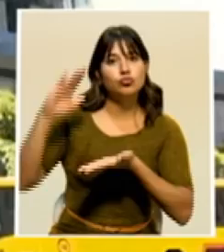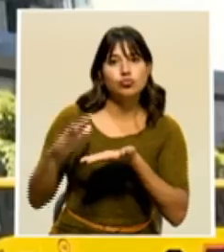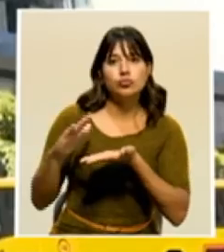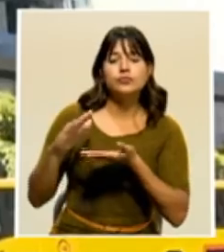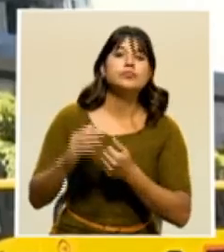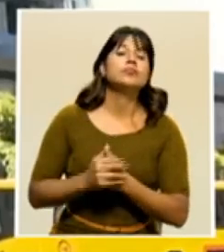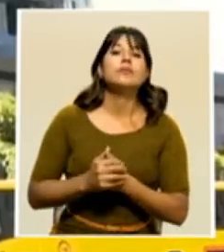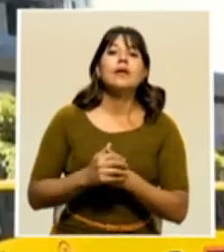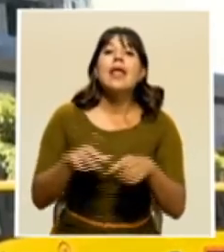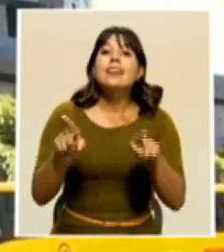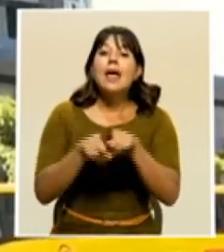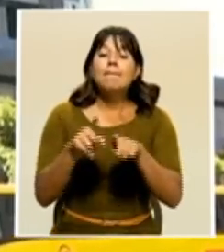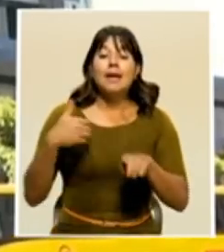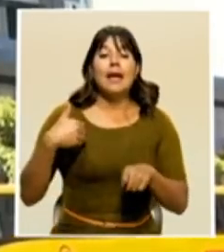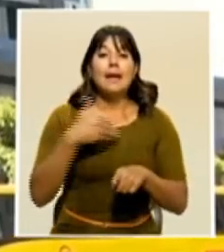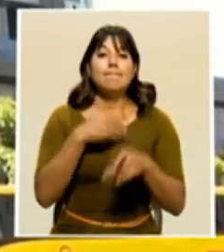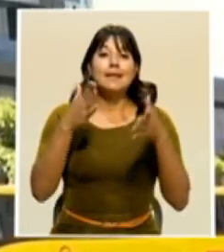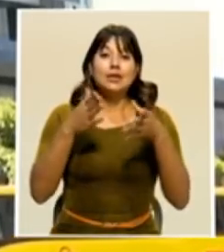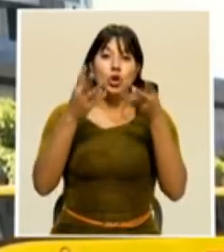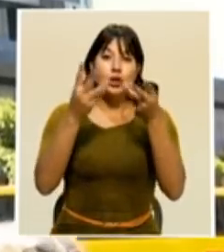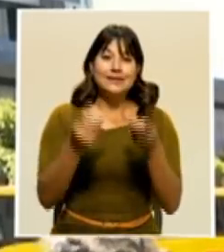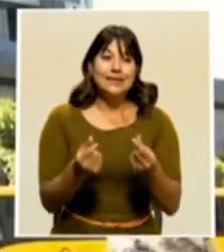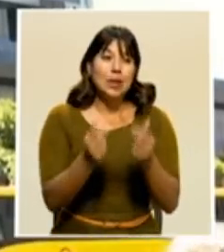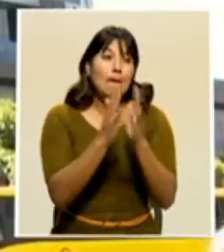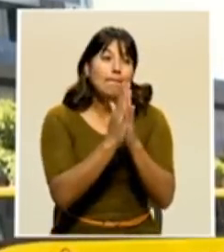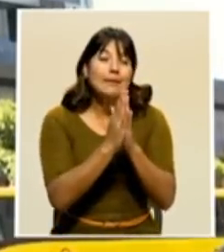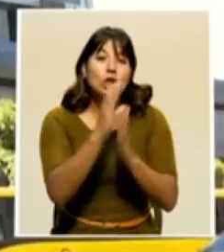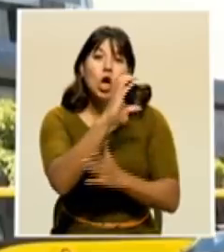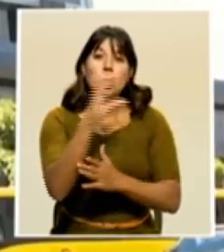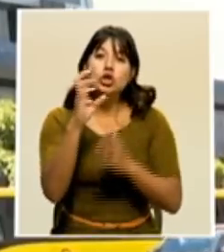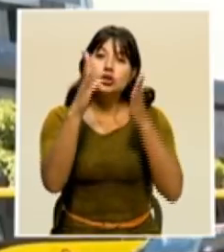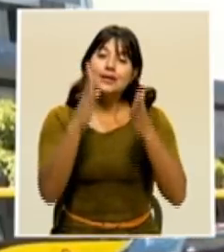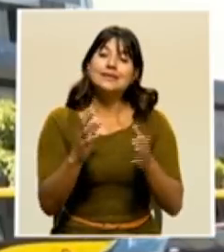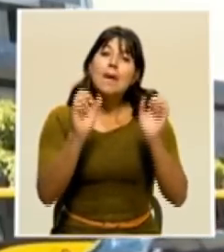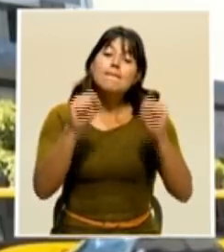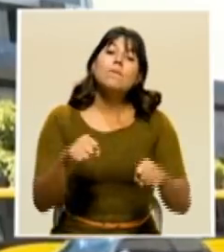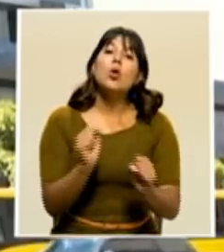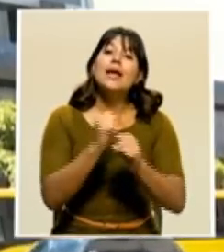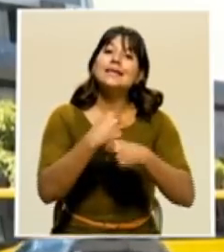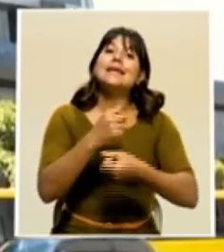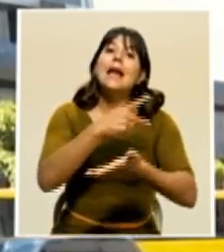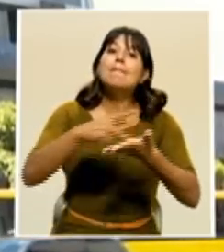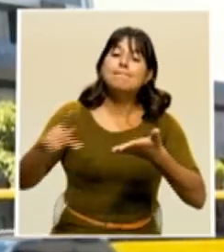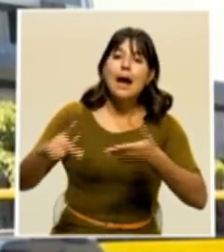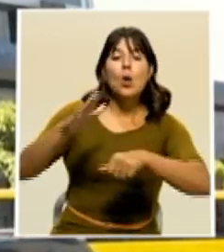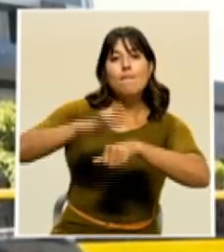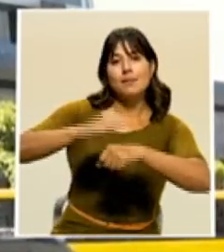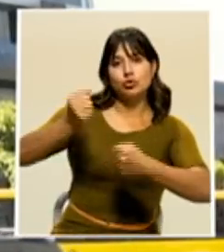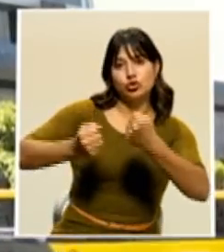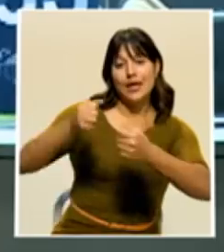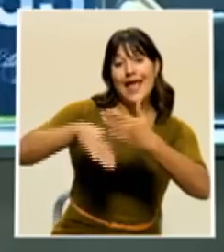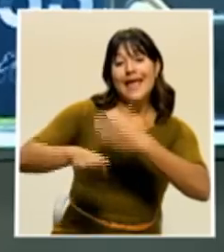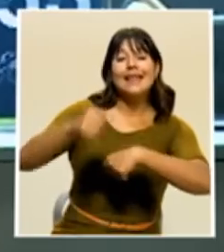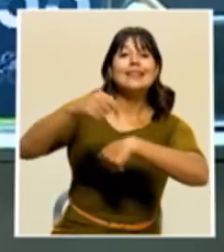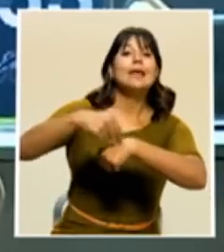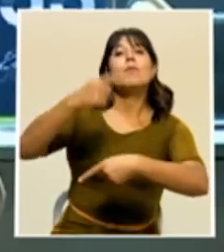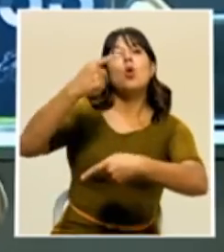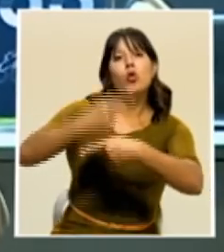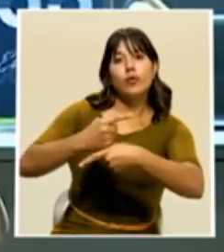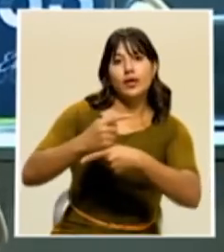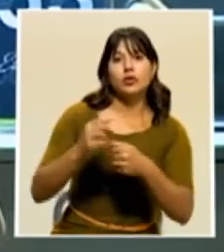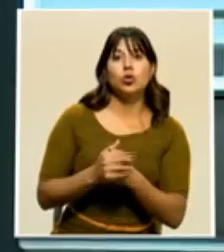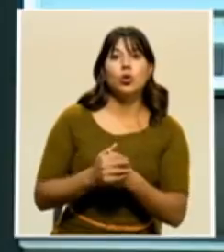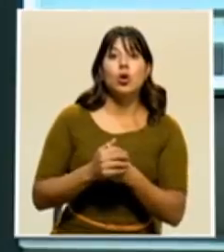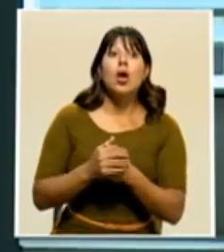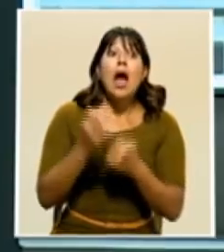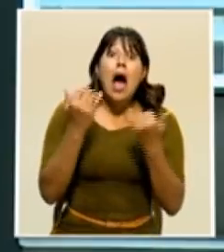circulación. Por otro lado, el ministro de Hacienda pidió a los costarricenses realizar oportunamente el pago, mismo que al ser inferior tiene un impacto